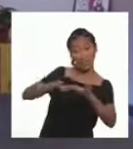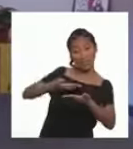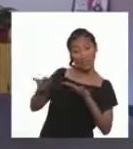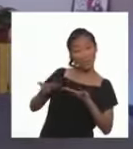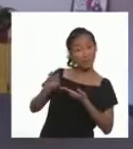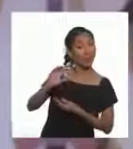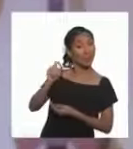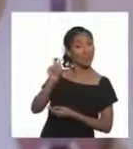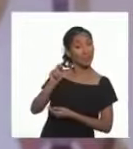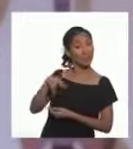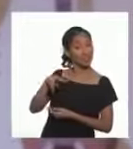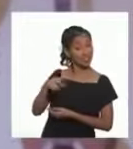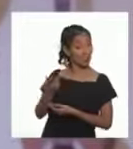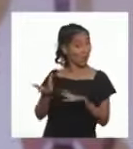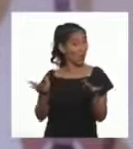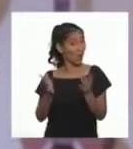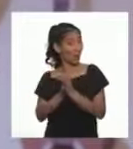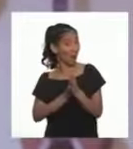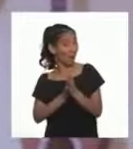con Calcetín?